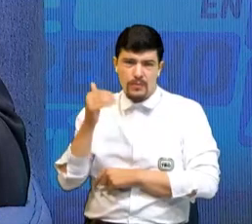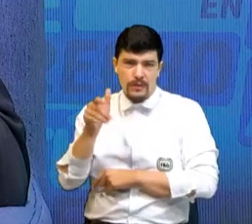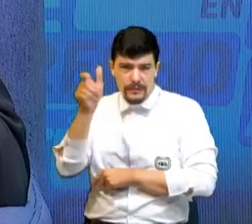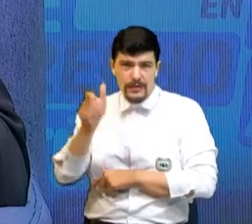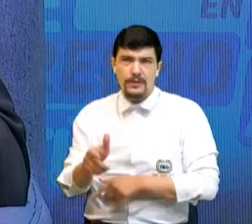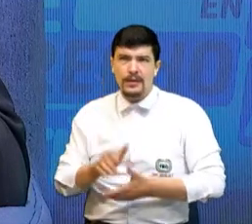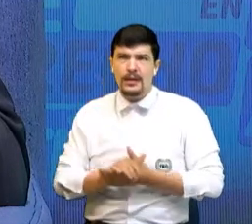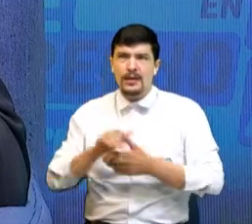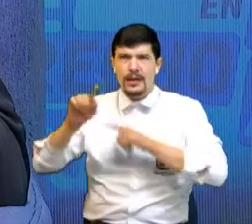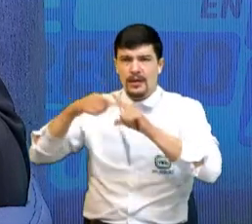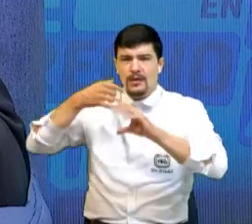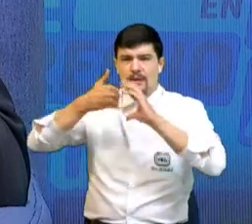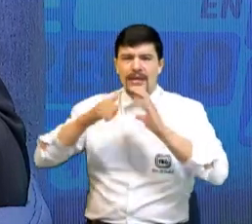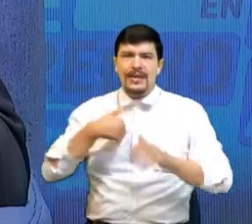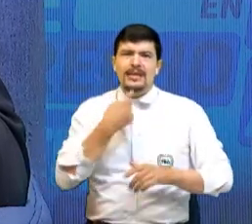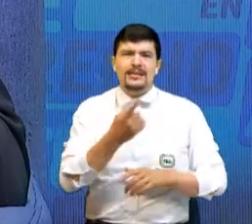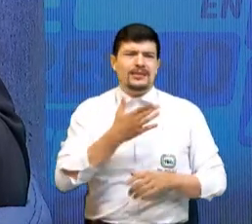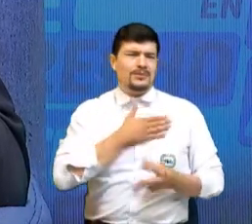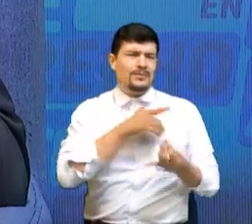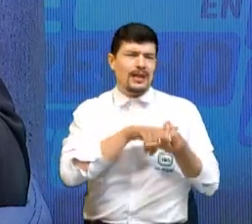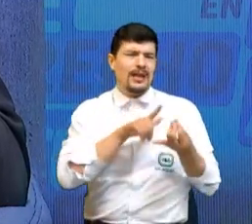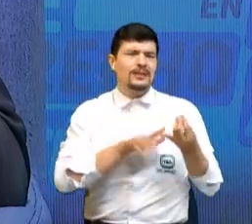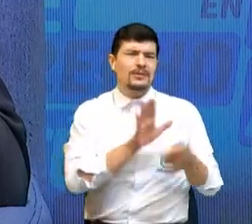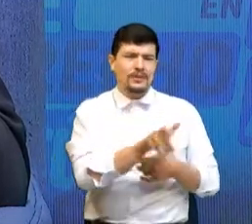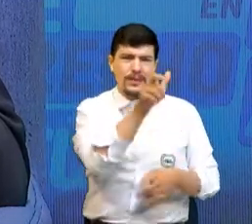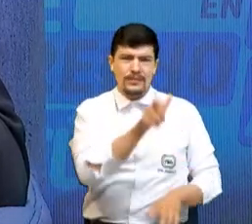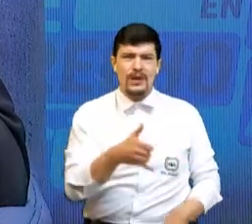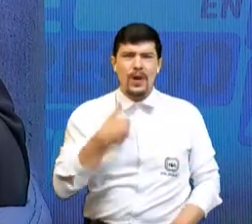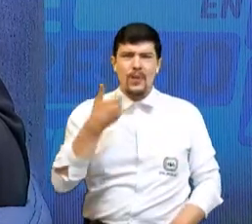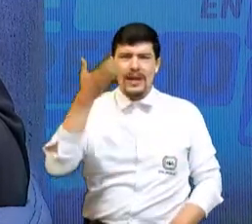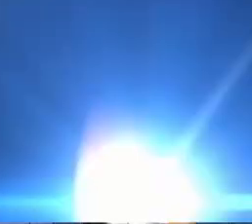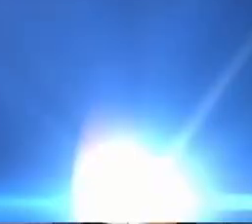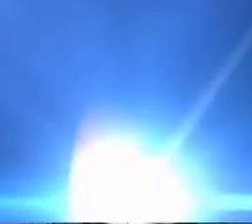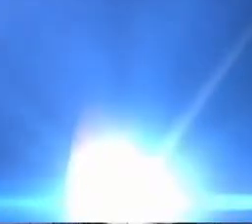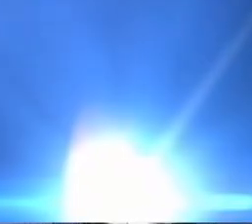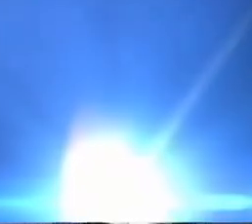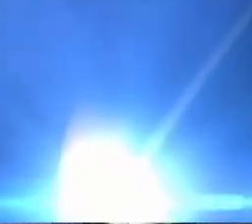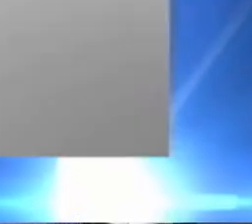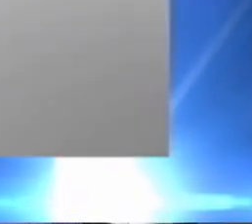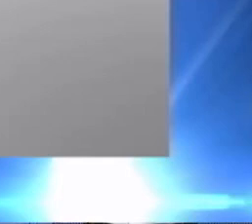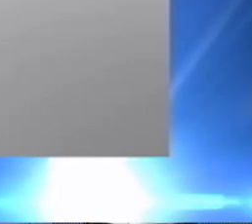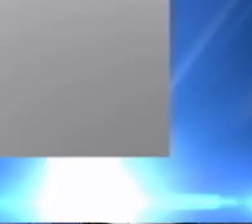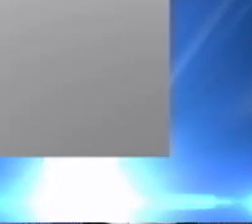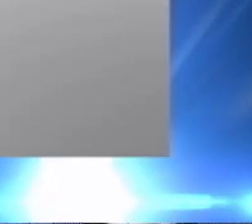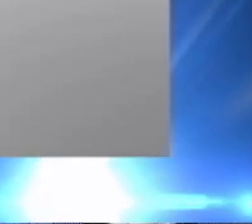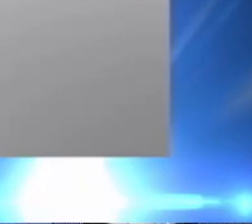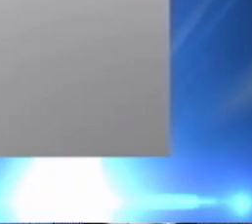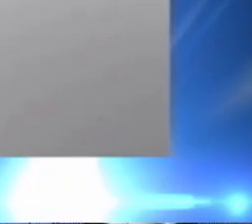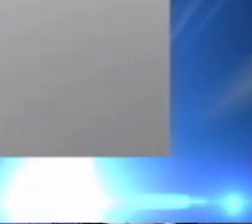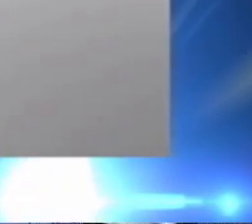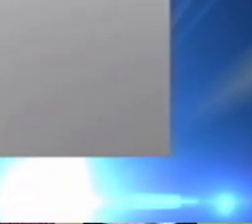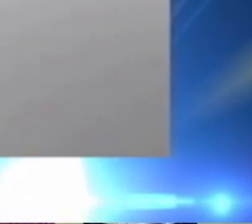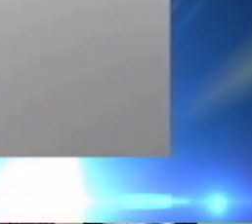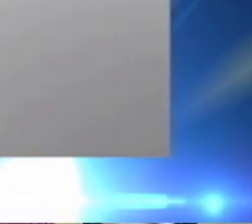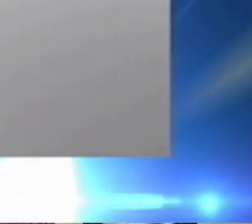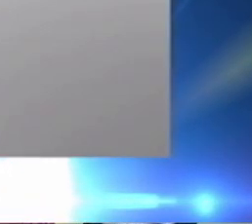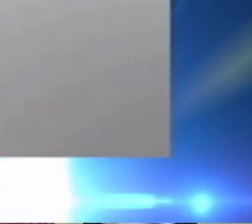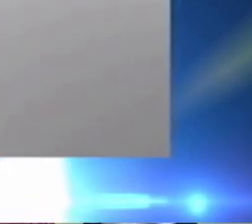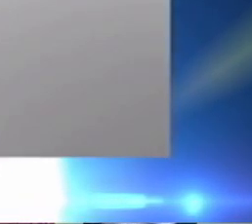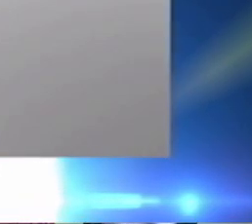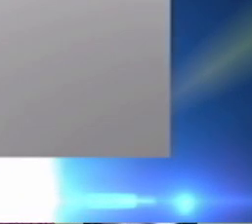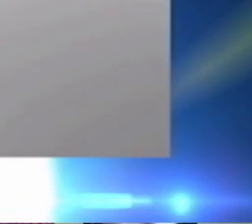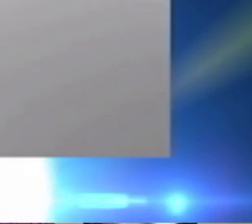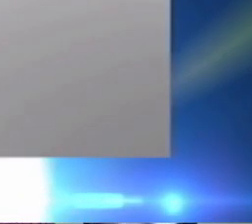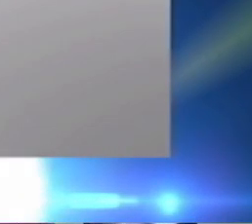televidente a WhatsApp y nos dice, mire, yo tengo un caso de una joven que fue violada a los 11 años por dos primos. Hasta hace poco